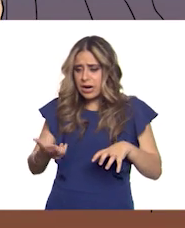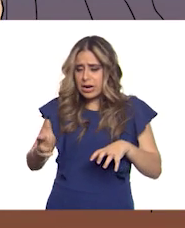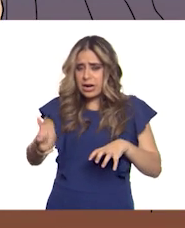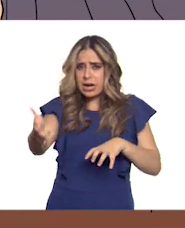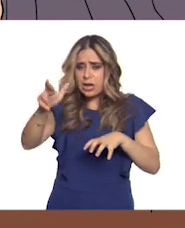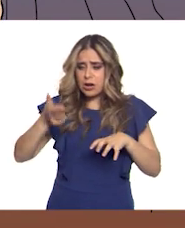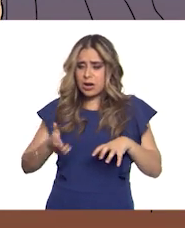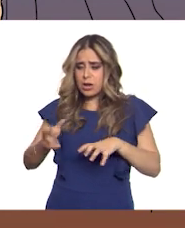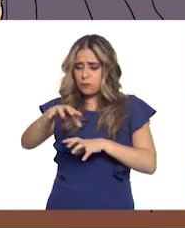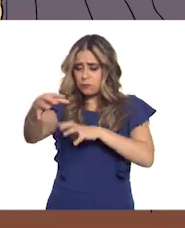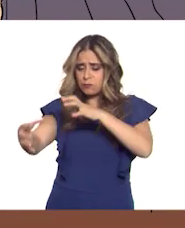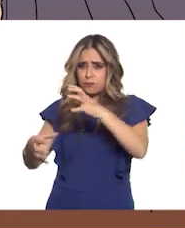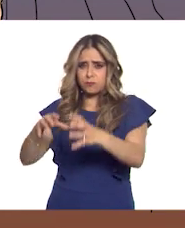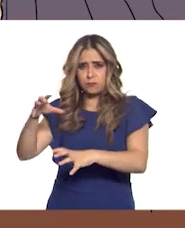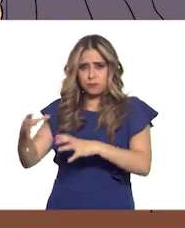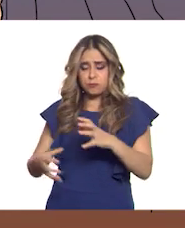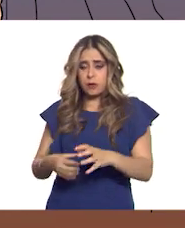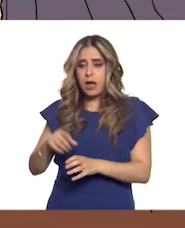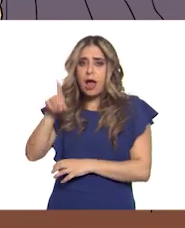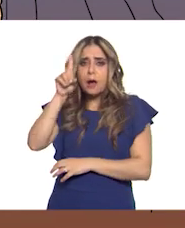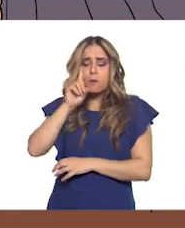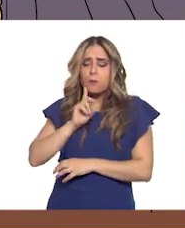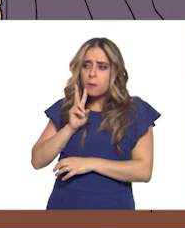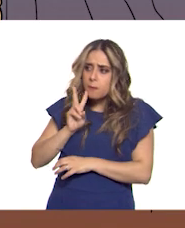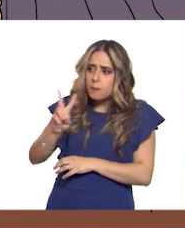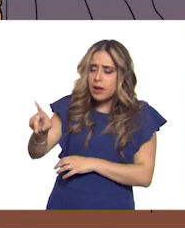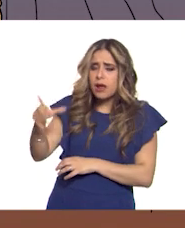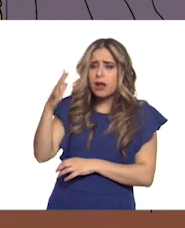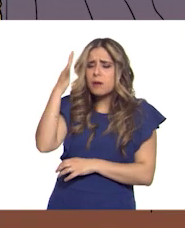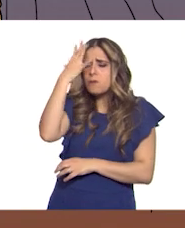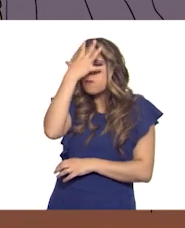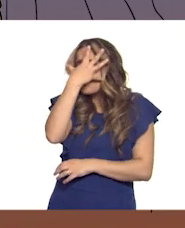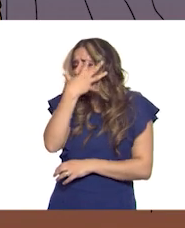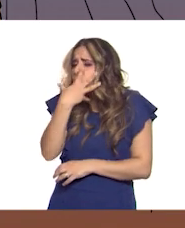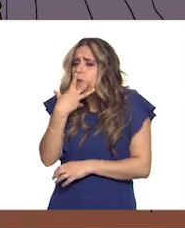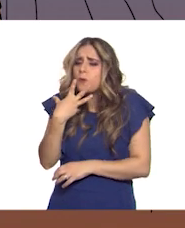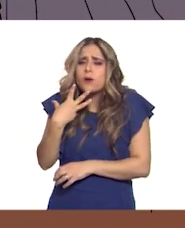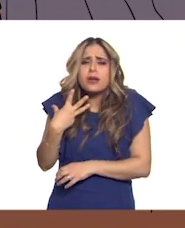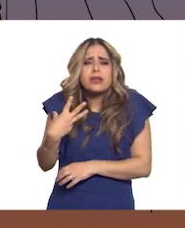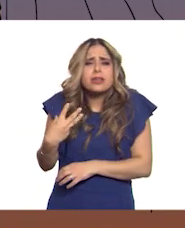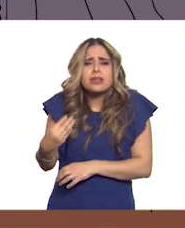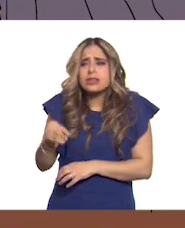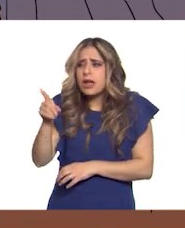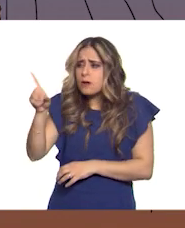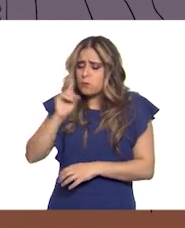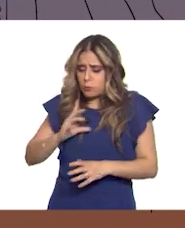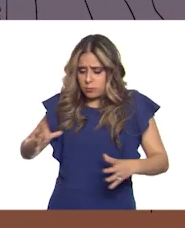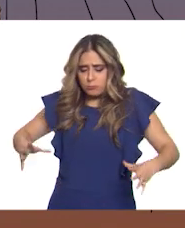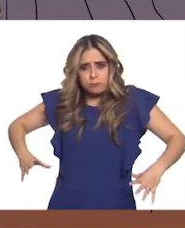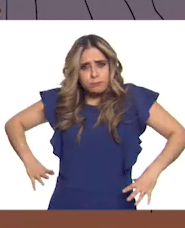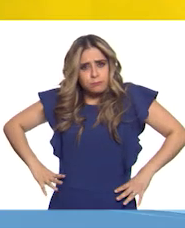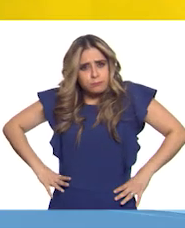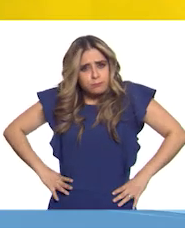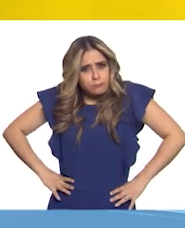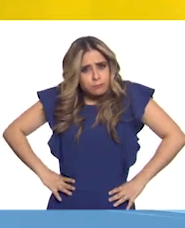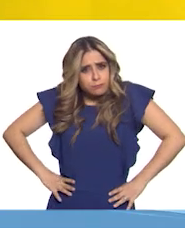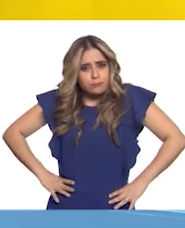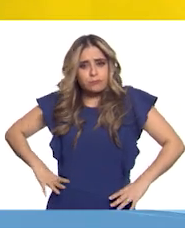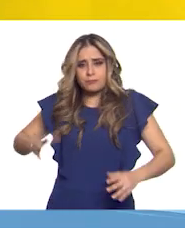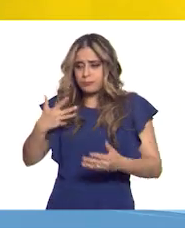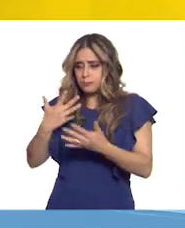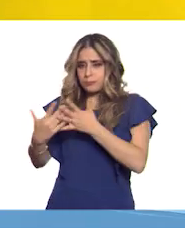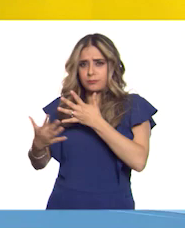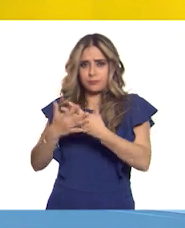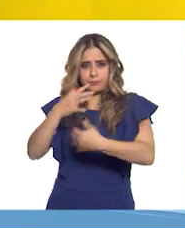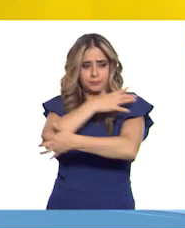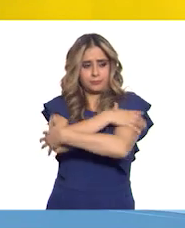parlante. Y a ella, a la hermosa, a la mujer, la así de la cintura, con este brazo antes